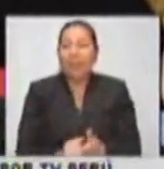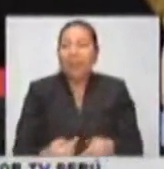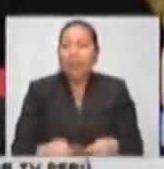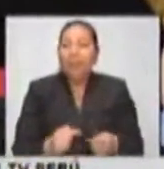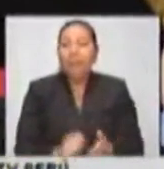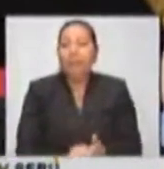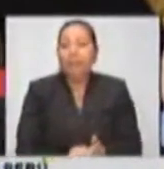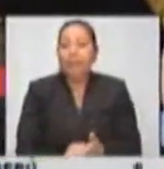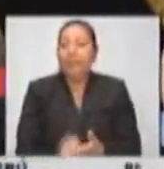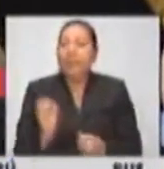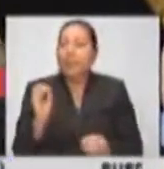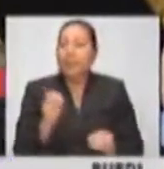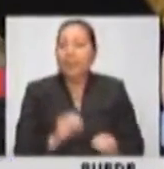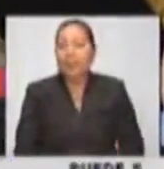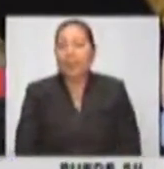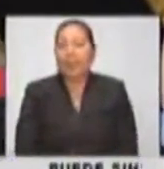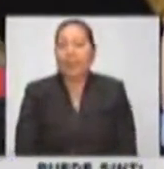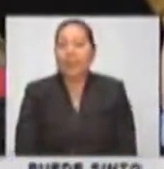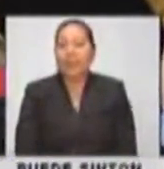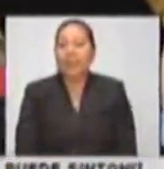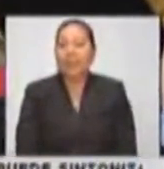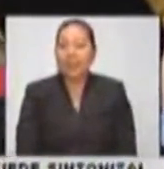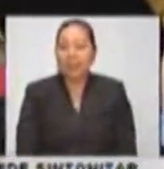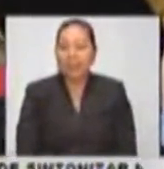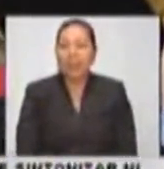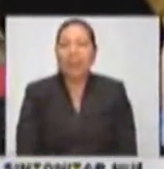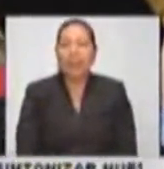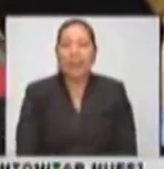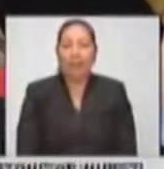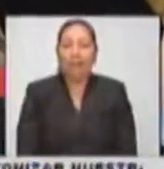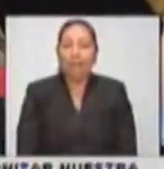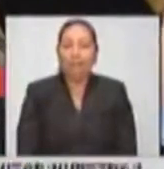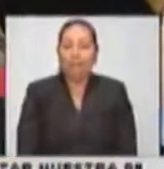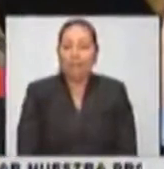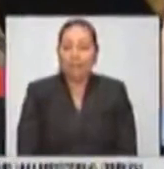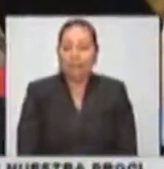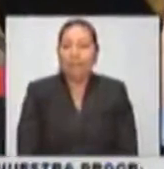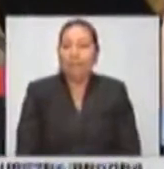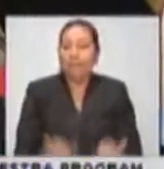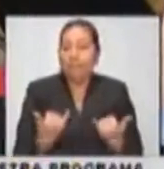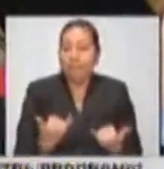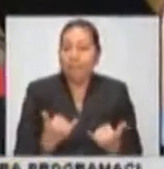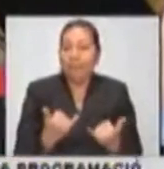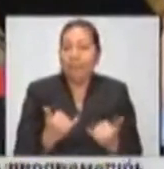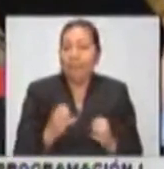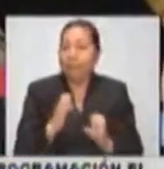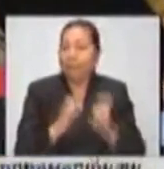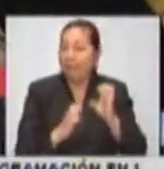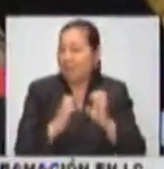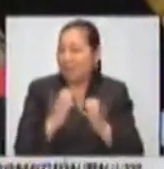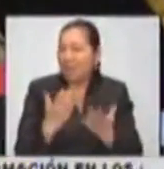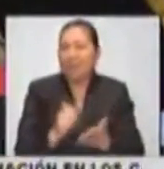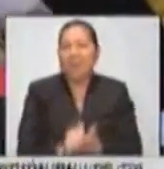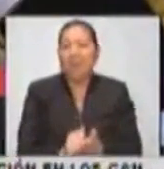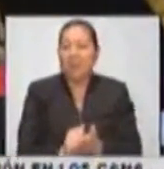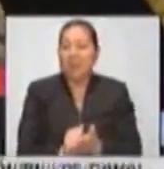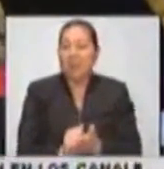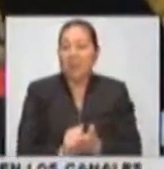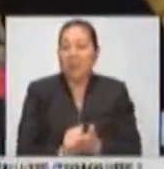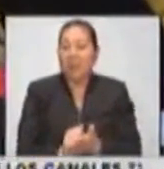discute, se aporta y demás. Siguiente, por favor. En estos estatus, estos son